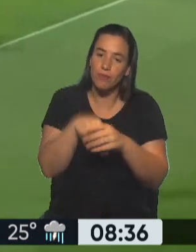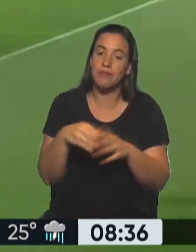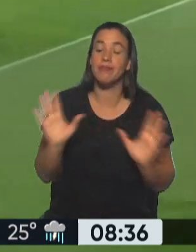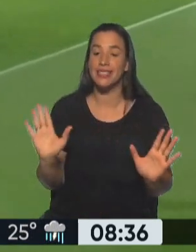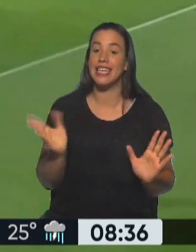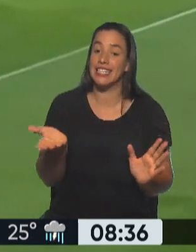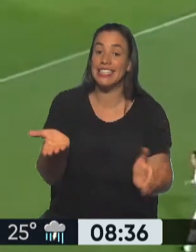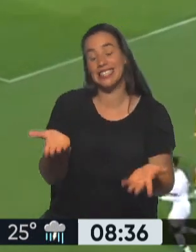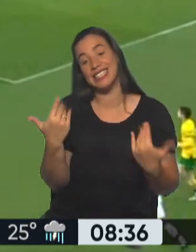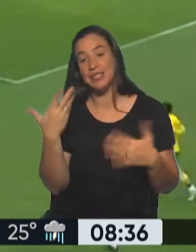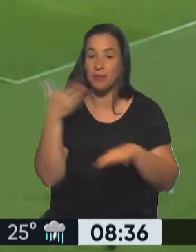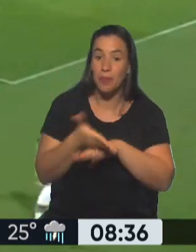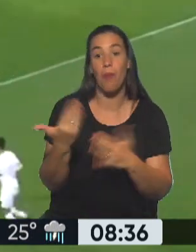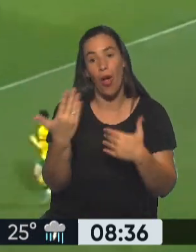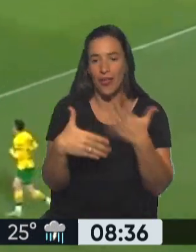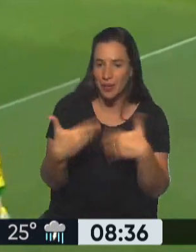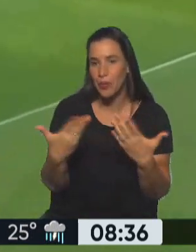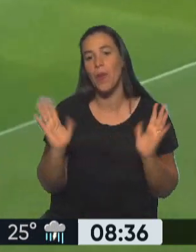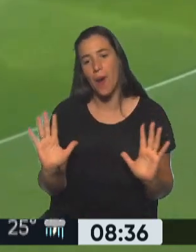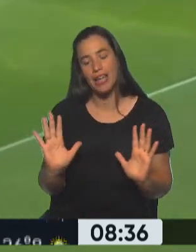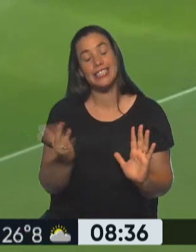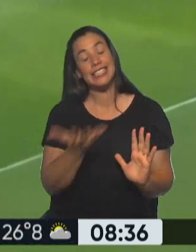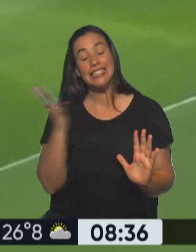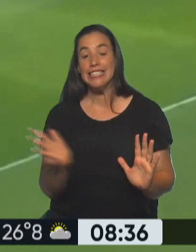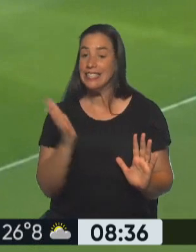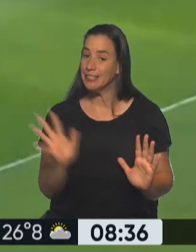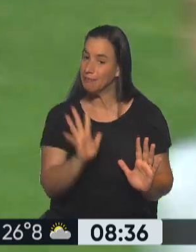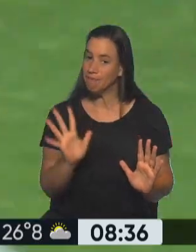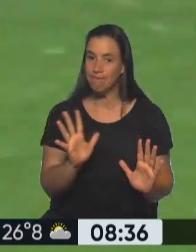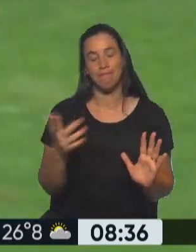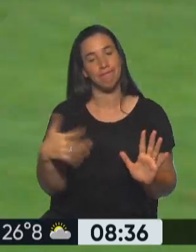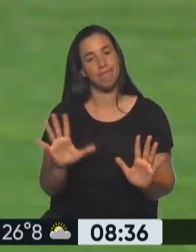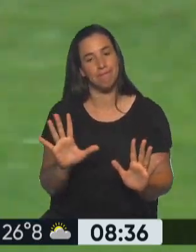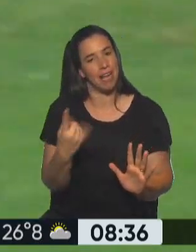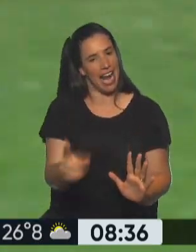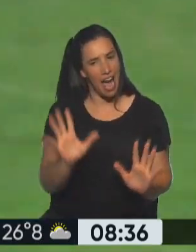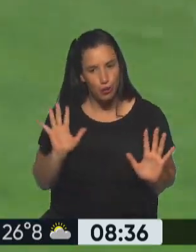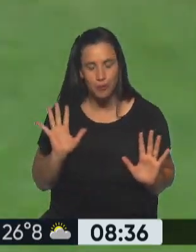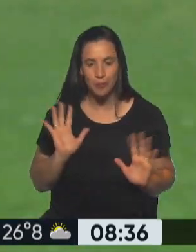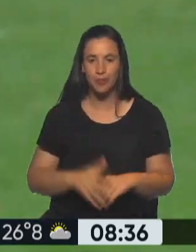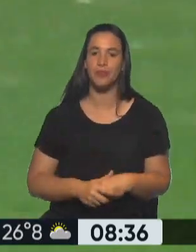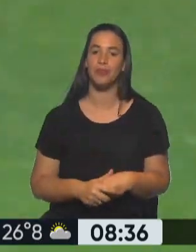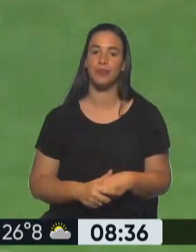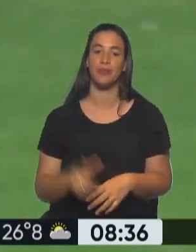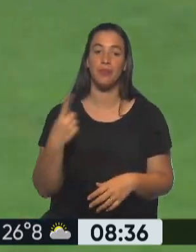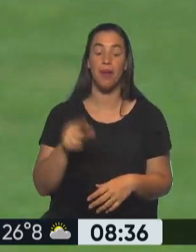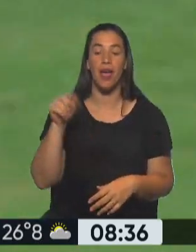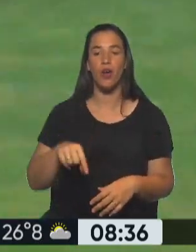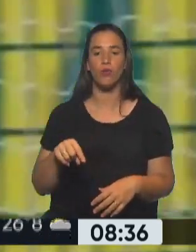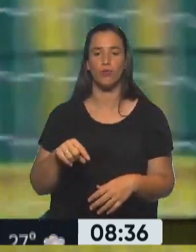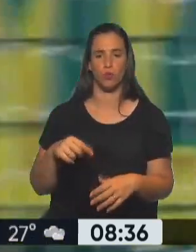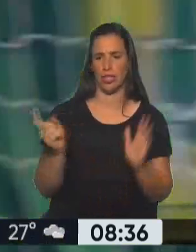a Benedetto, ya era obsceno, ¿no? Bueno, ya es obsceno igual, pero era más obsceno todavía. E irá prácticamente con todos los